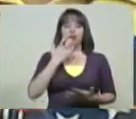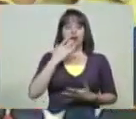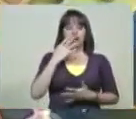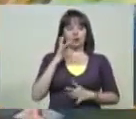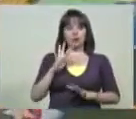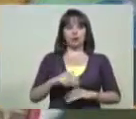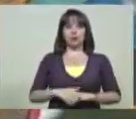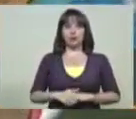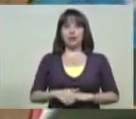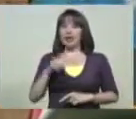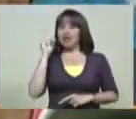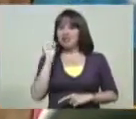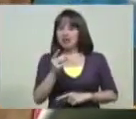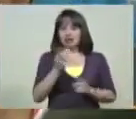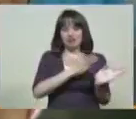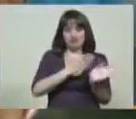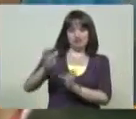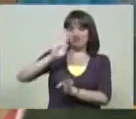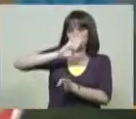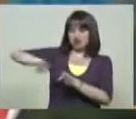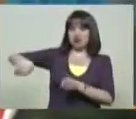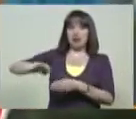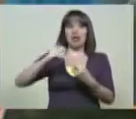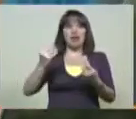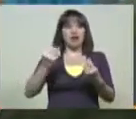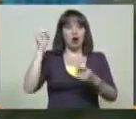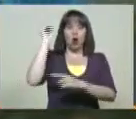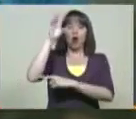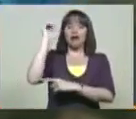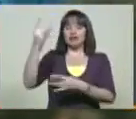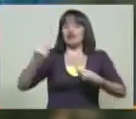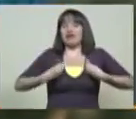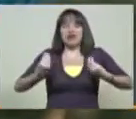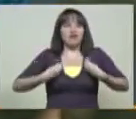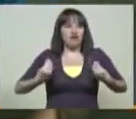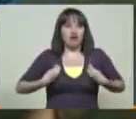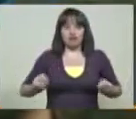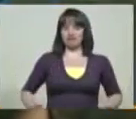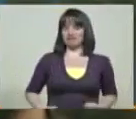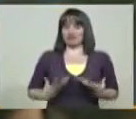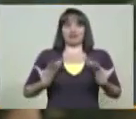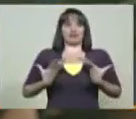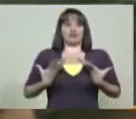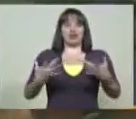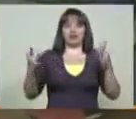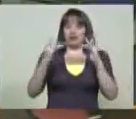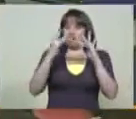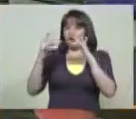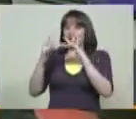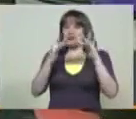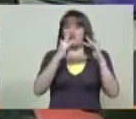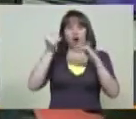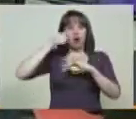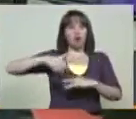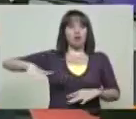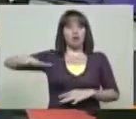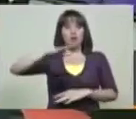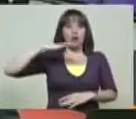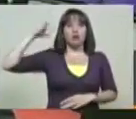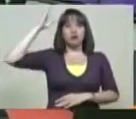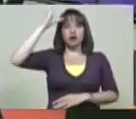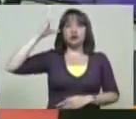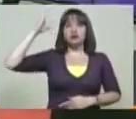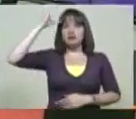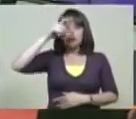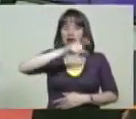qué tiene que ser un congreso vivo en todos los sentidos el congreso vivo en su conexión con el pueblo su conciencia sus